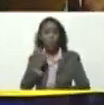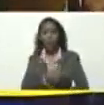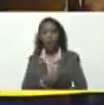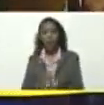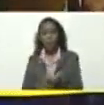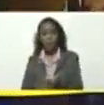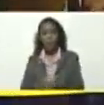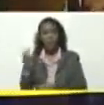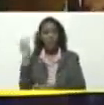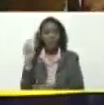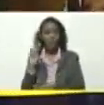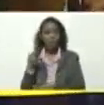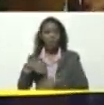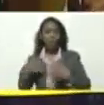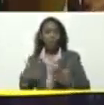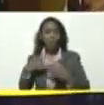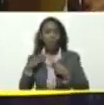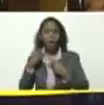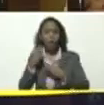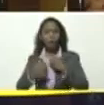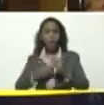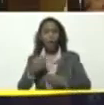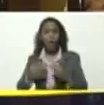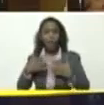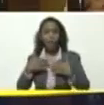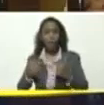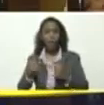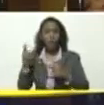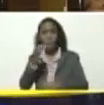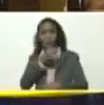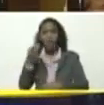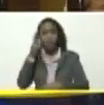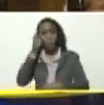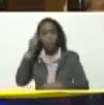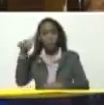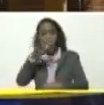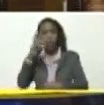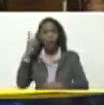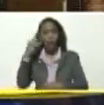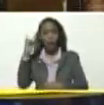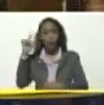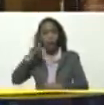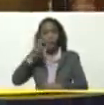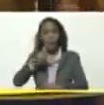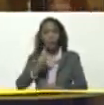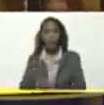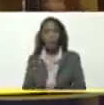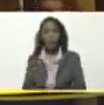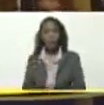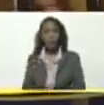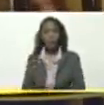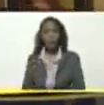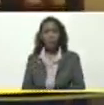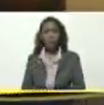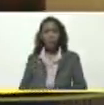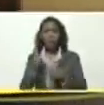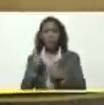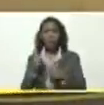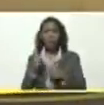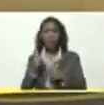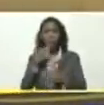darle salud a este magnífico y hermoso pueblo que se lo merece. Bien, hermano presidente, y si me